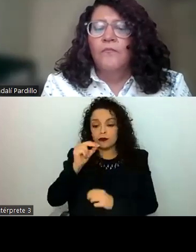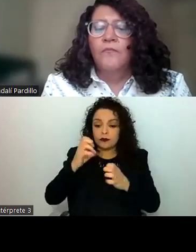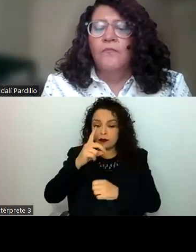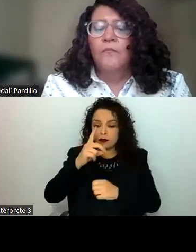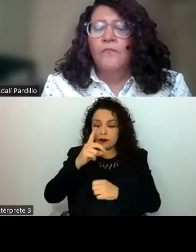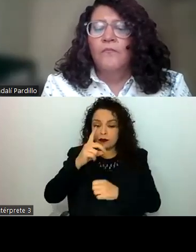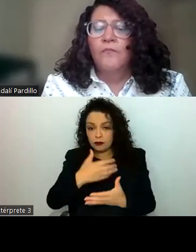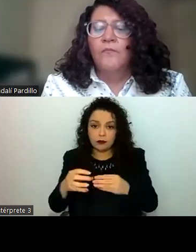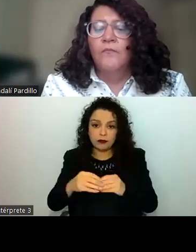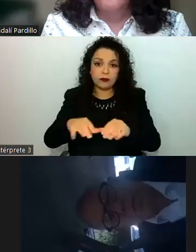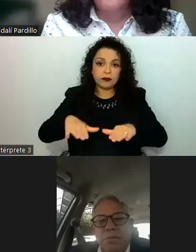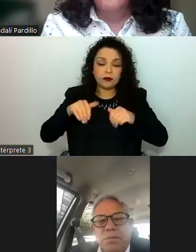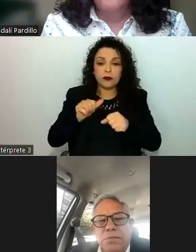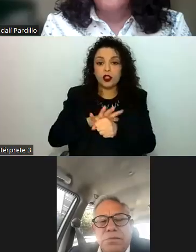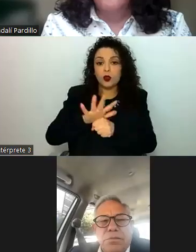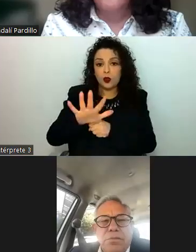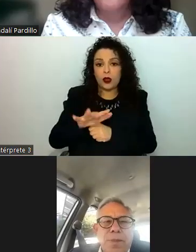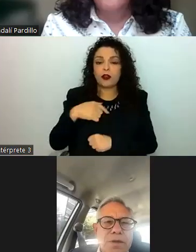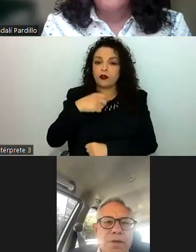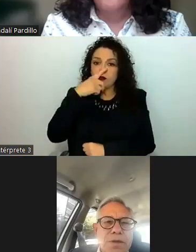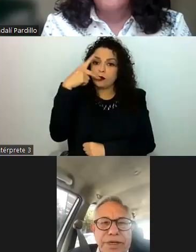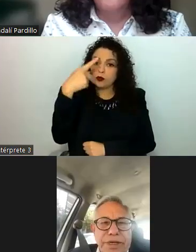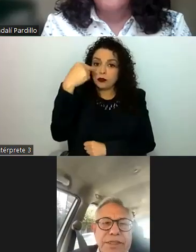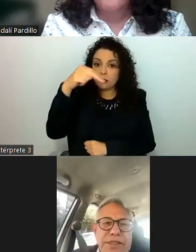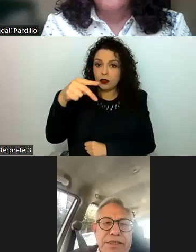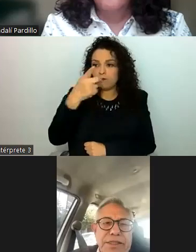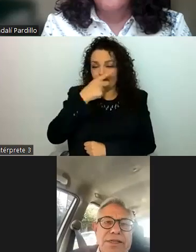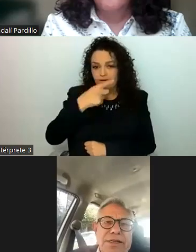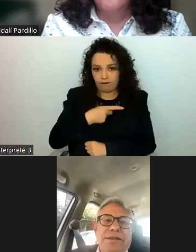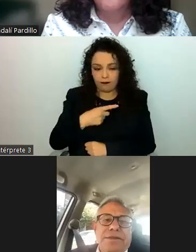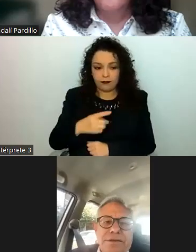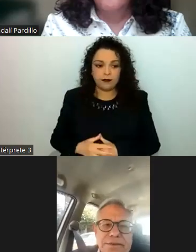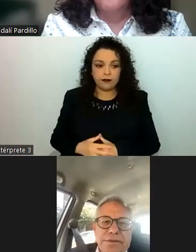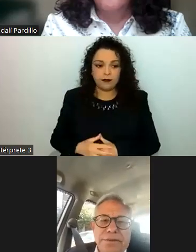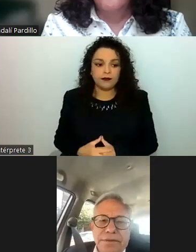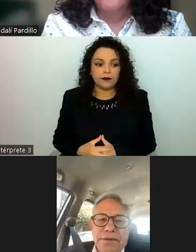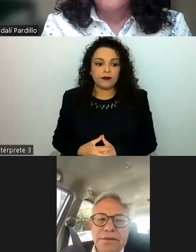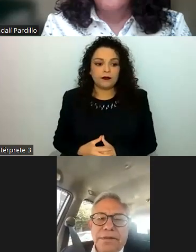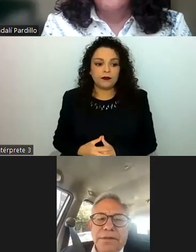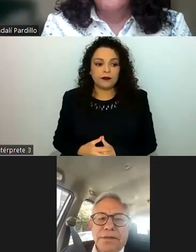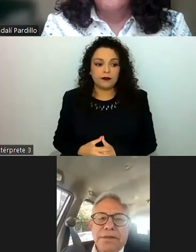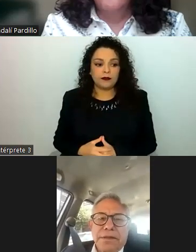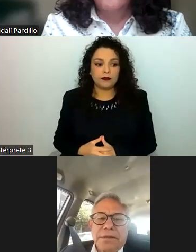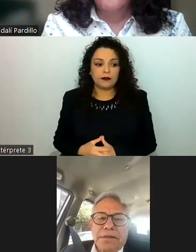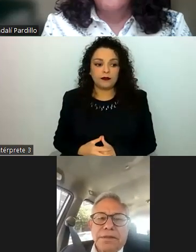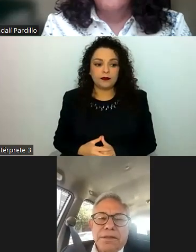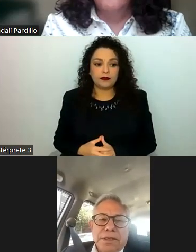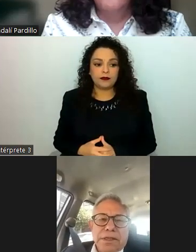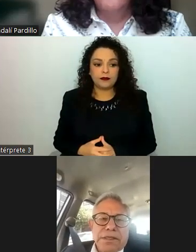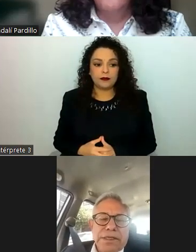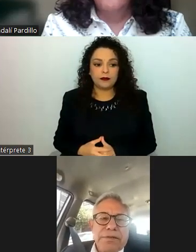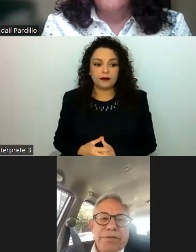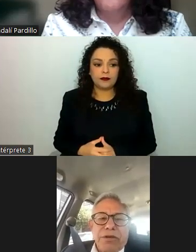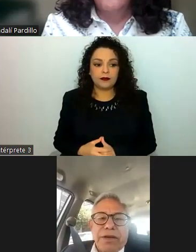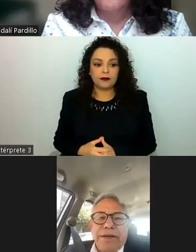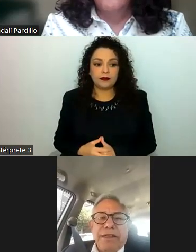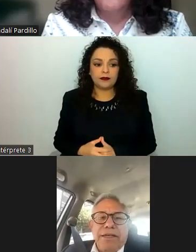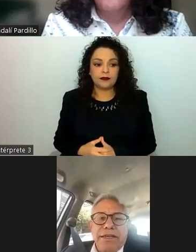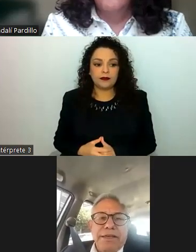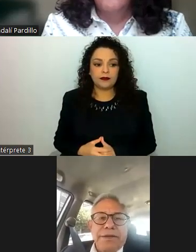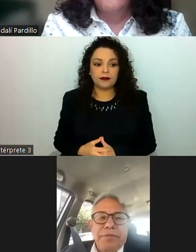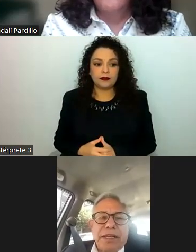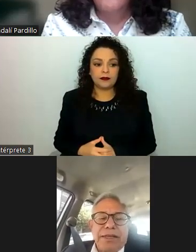abstención, conforme se les vaya nombrando. Presidente. Sí, diputado. Sí, bueno, a